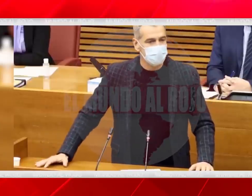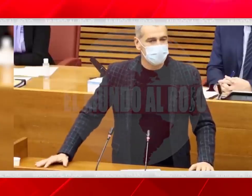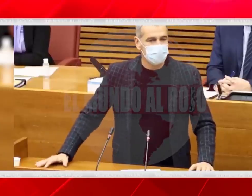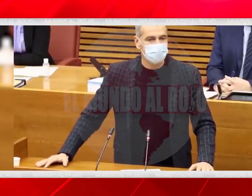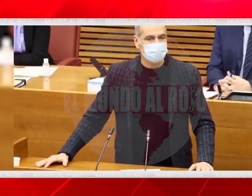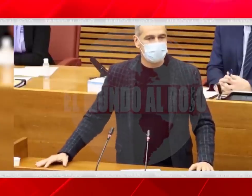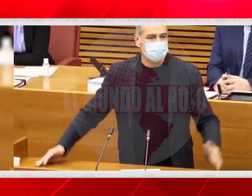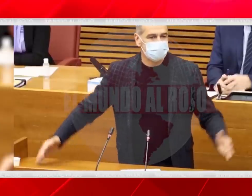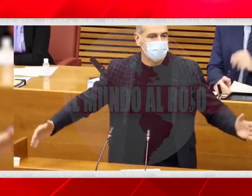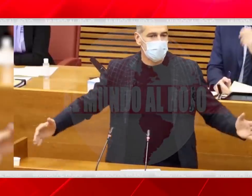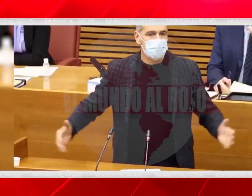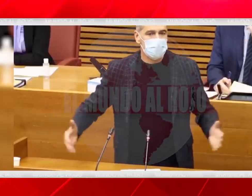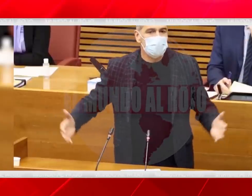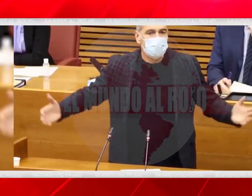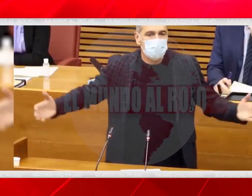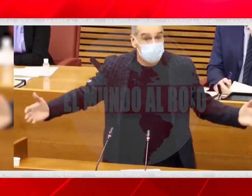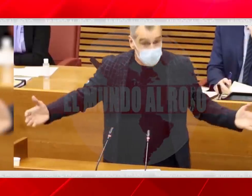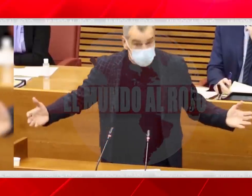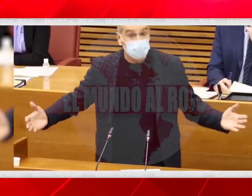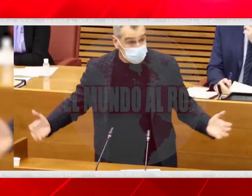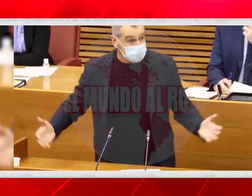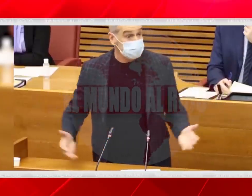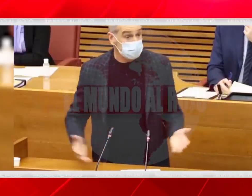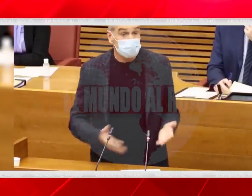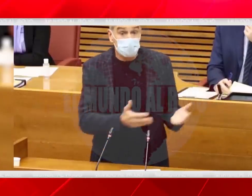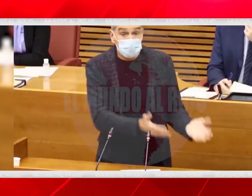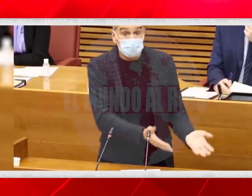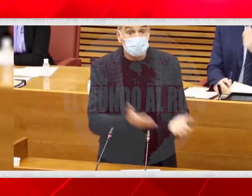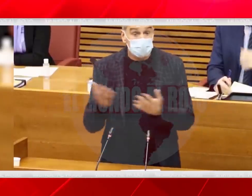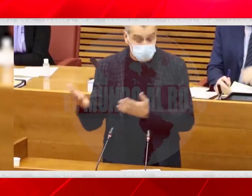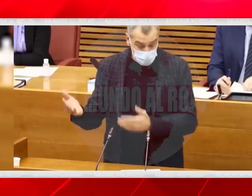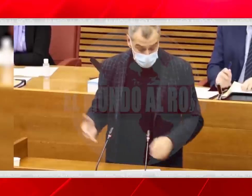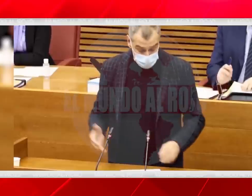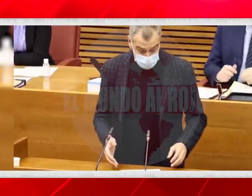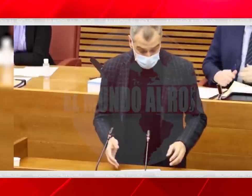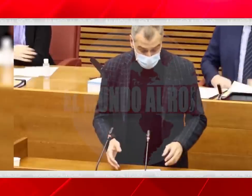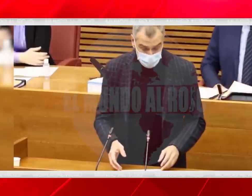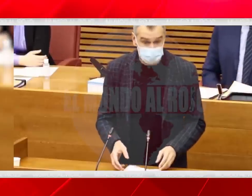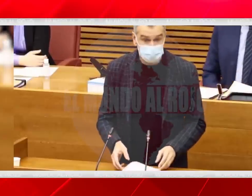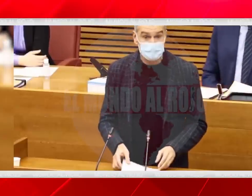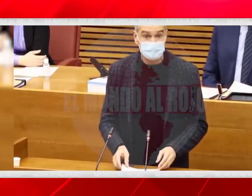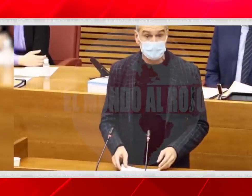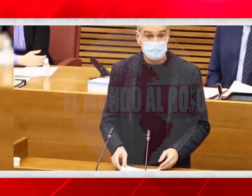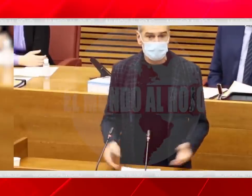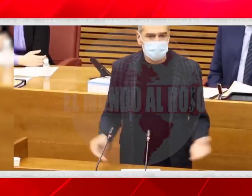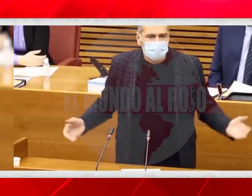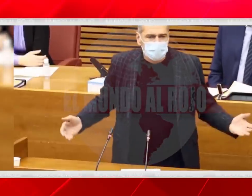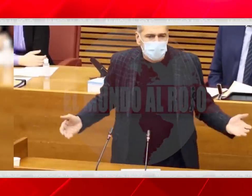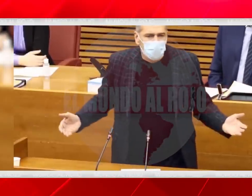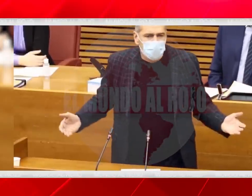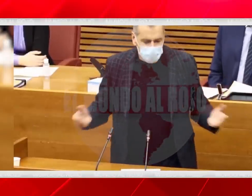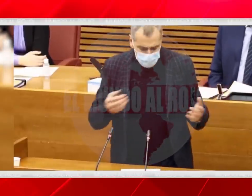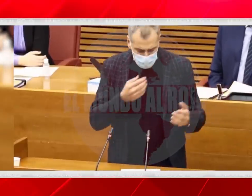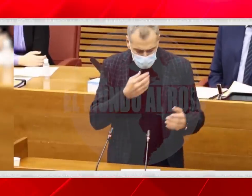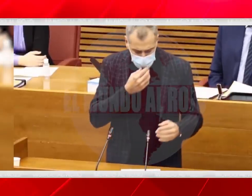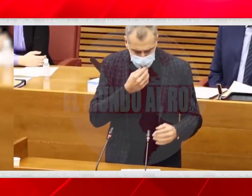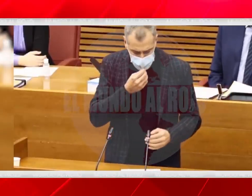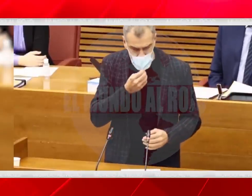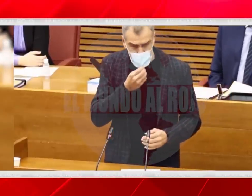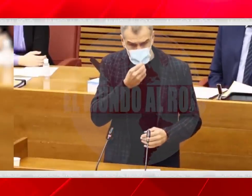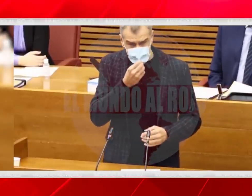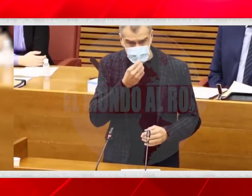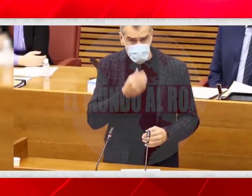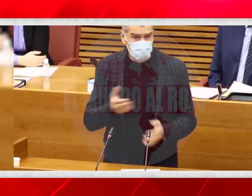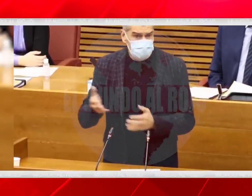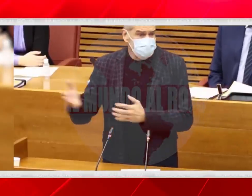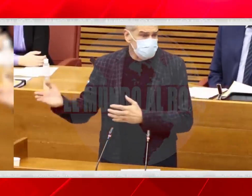completamente democrático, mientras pactan con Bildu. Sí, mientras pactan con Bildu o con los golpistas catalanes. ¿A qué juegan